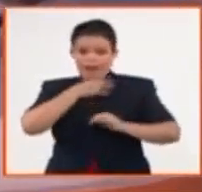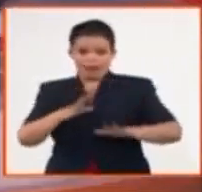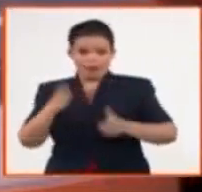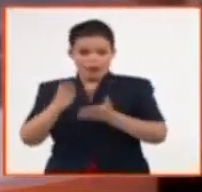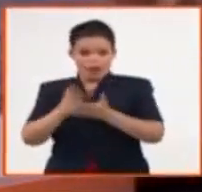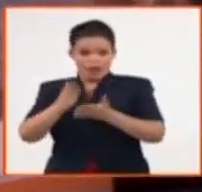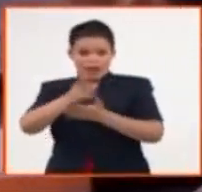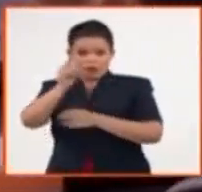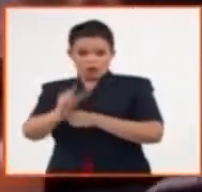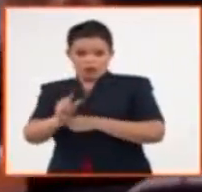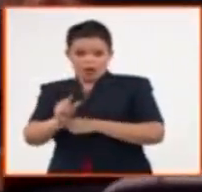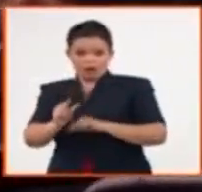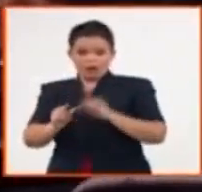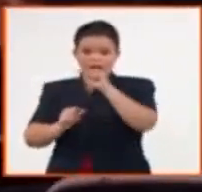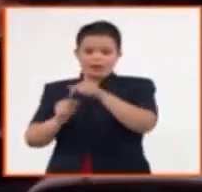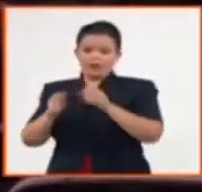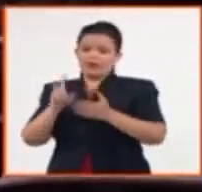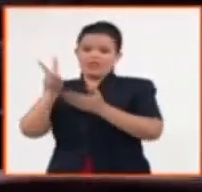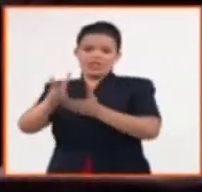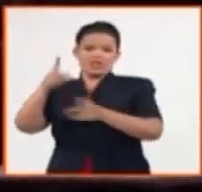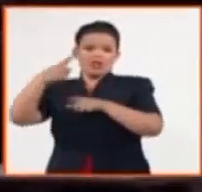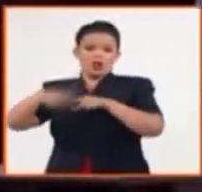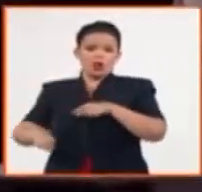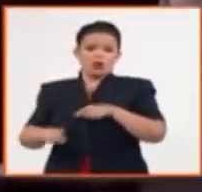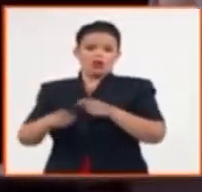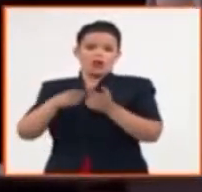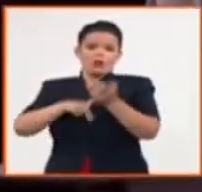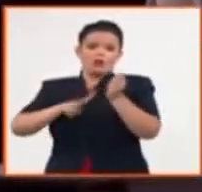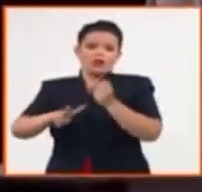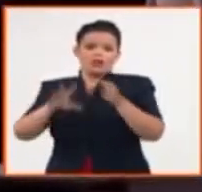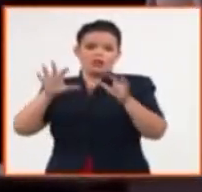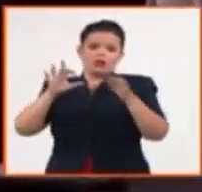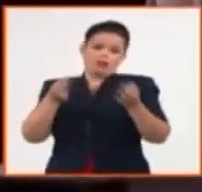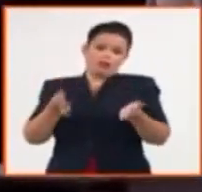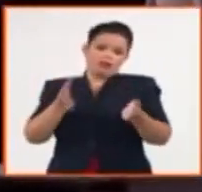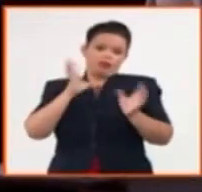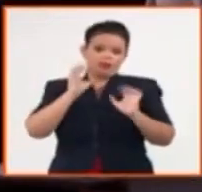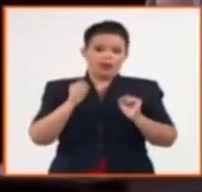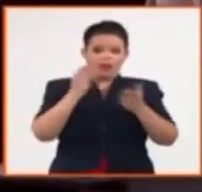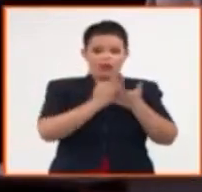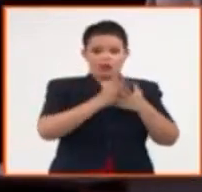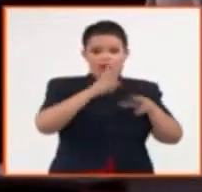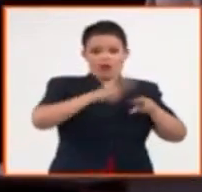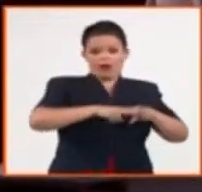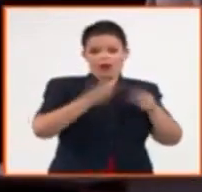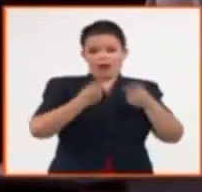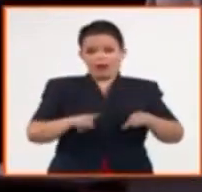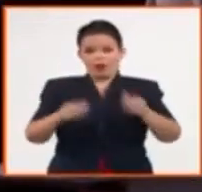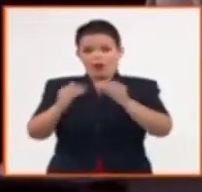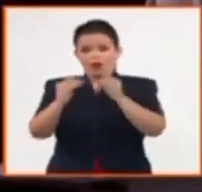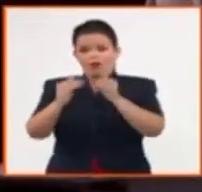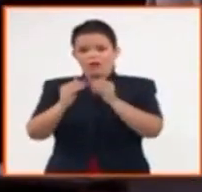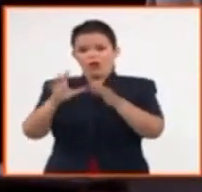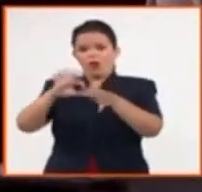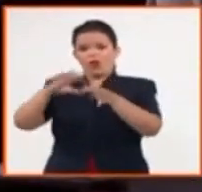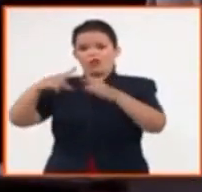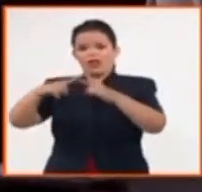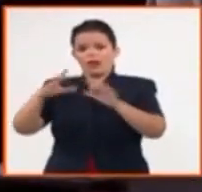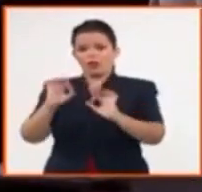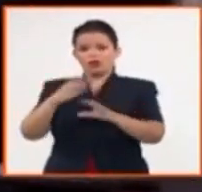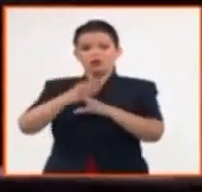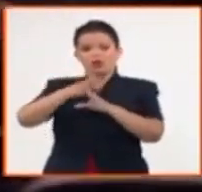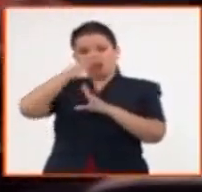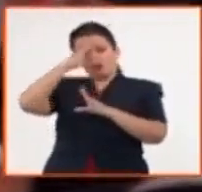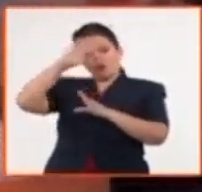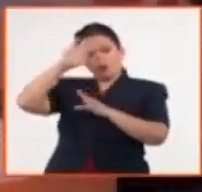provincia de La Habana, que están en Guantánamo, guantanameros que están en Matanzas, automáticamente se incluyen en los listados. Y que ellos, si retornaran a sus lugares de